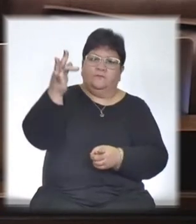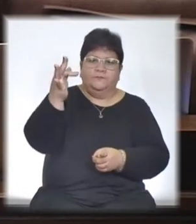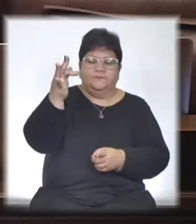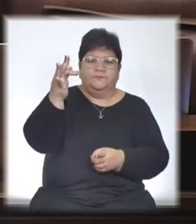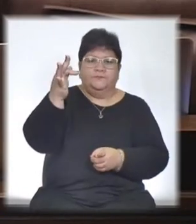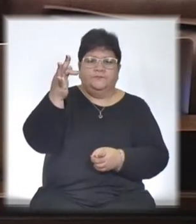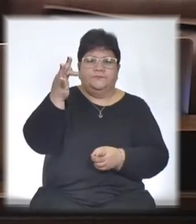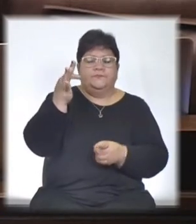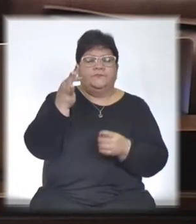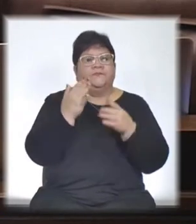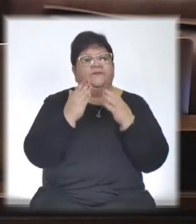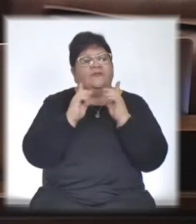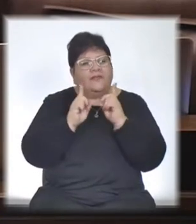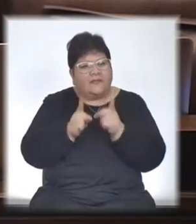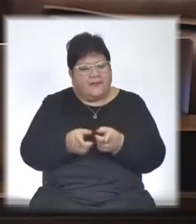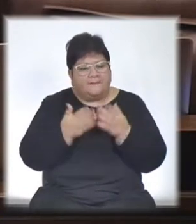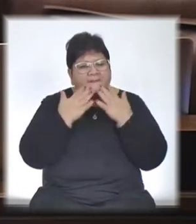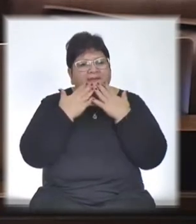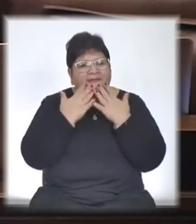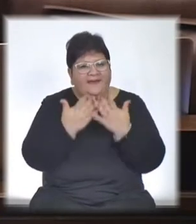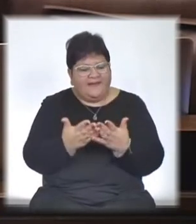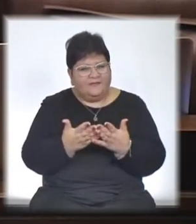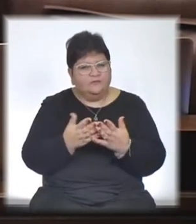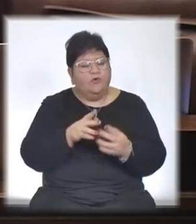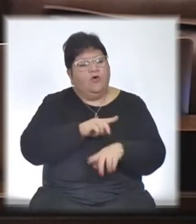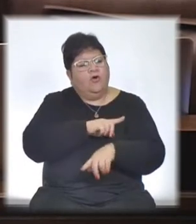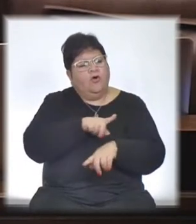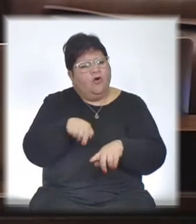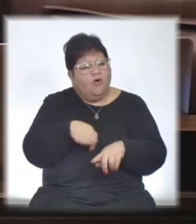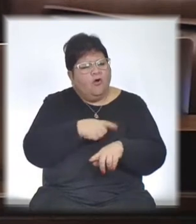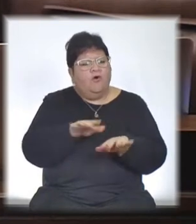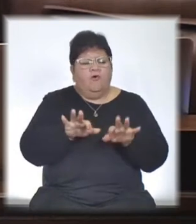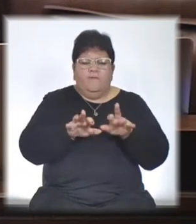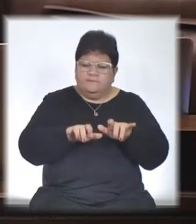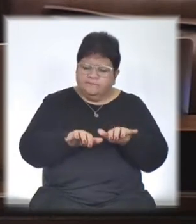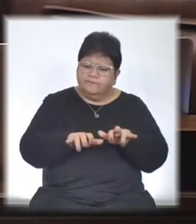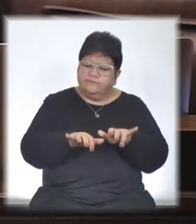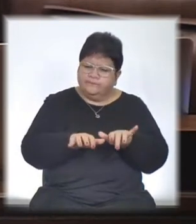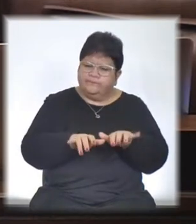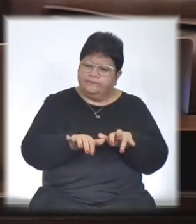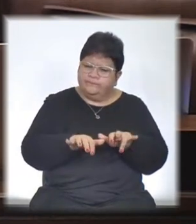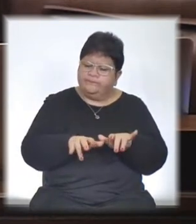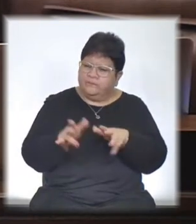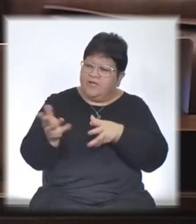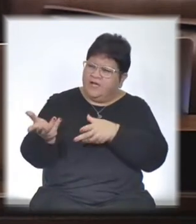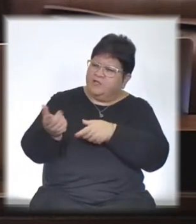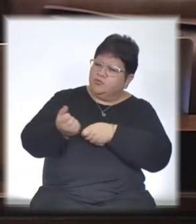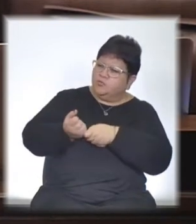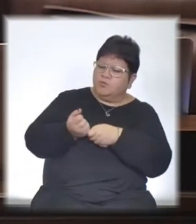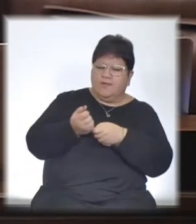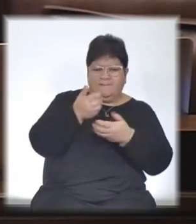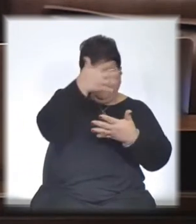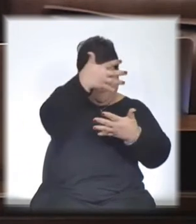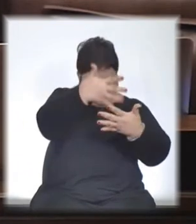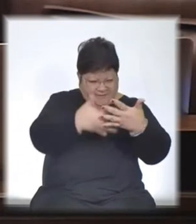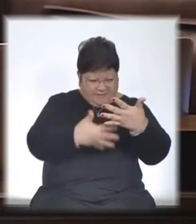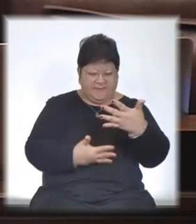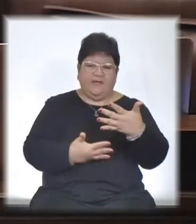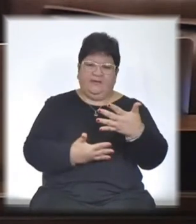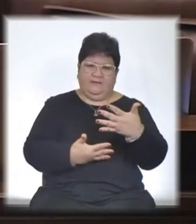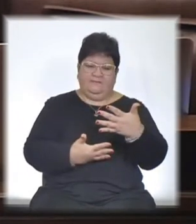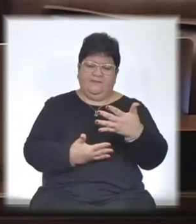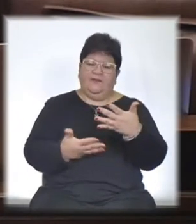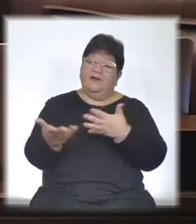Y gracias a quien se ha sentado horas frente a la computadora a darme una mano en este mensaje y ayudarme a